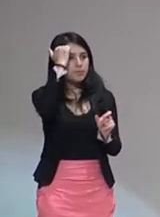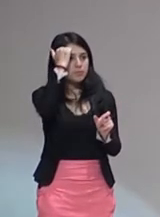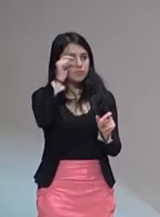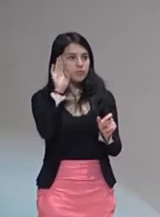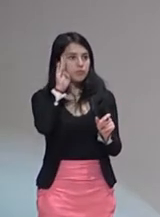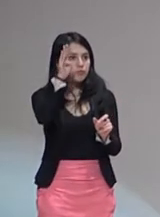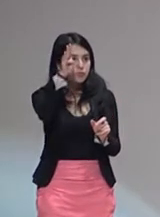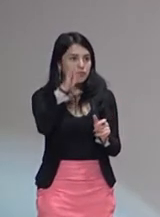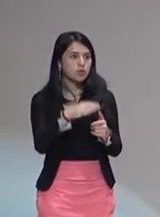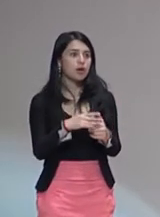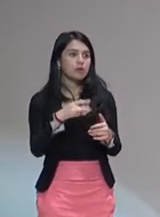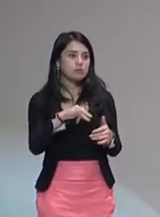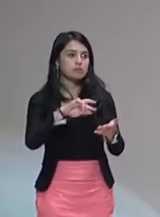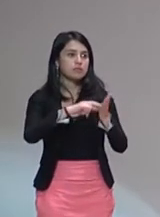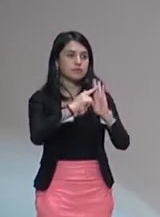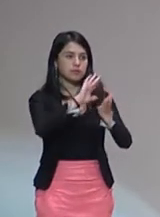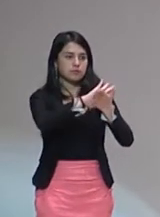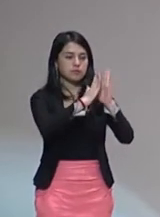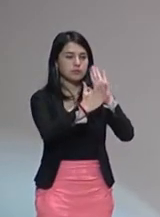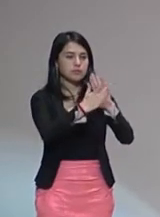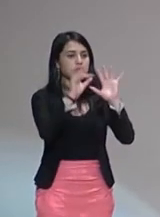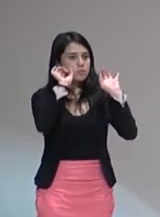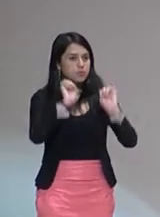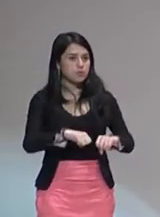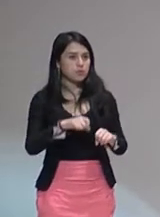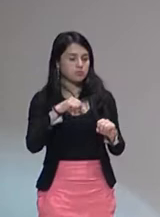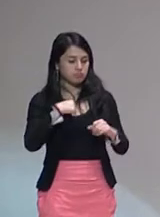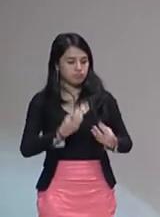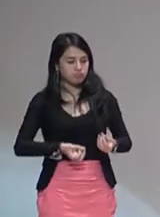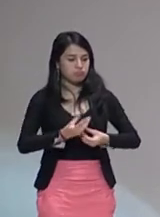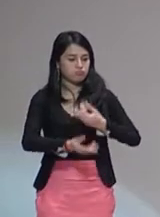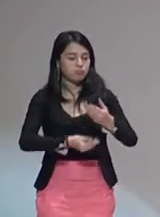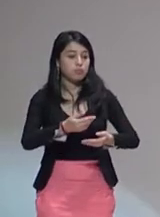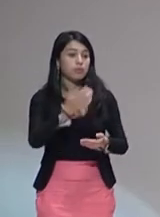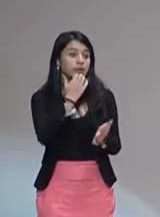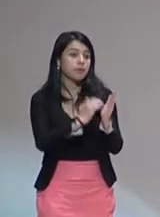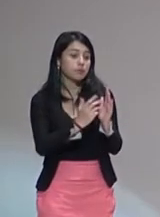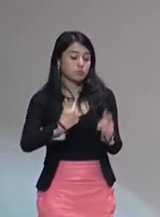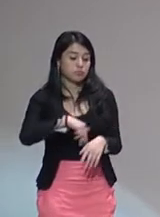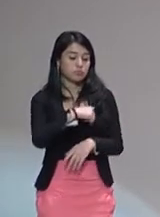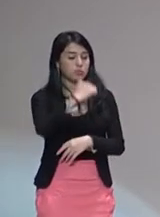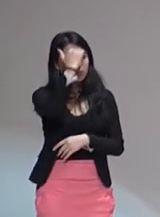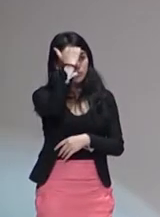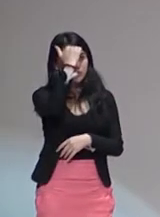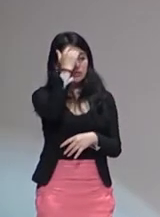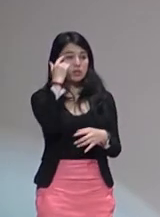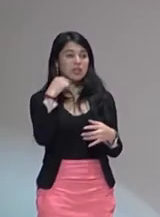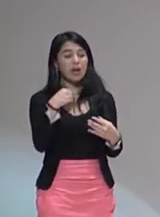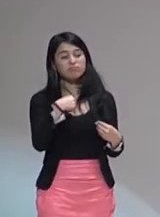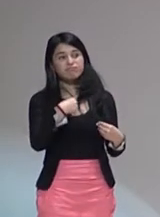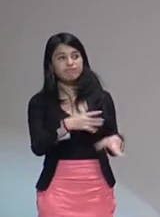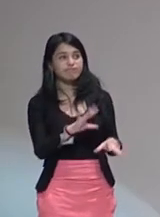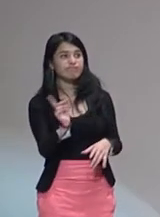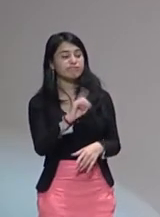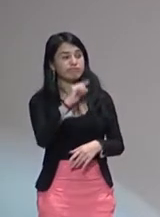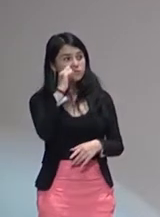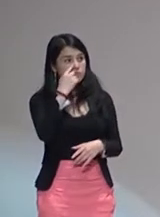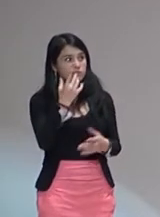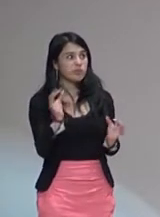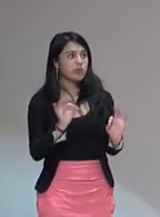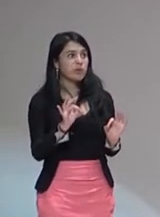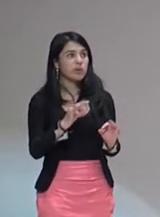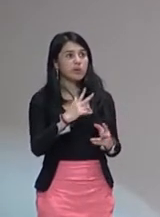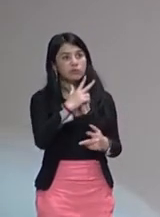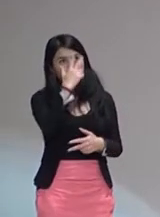pasión, la paz es posible crearla. Pero si somos maestros desesperanzados,